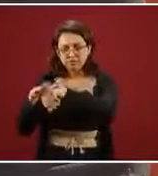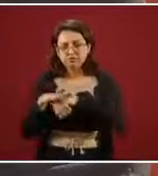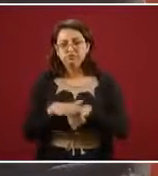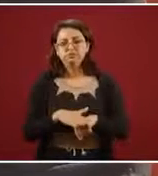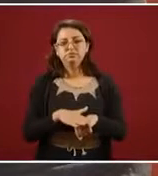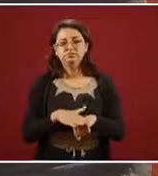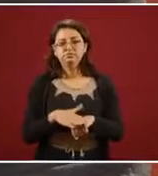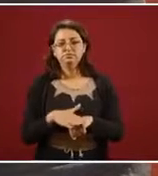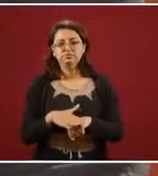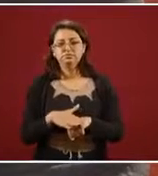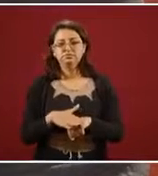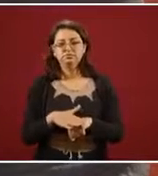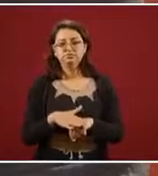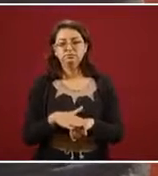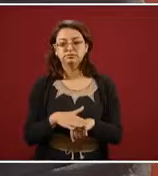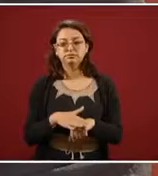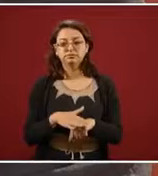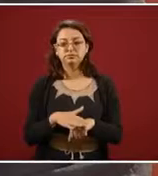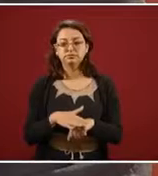que